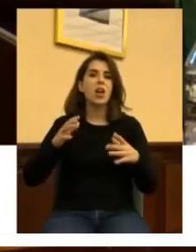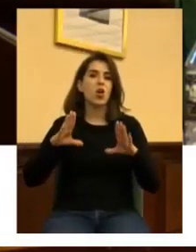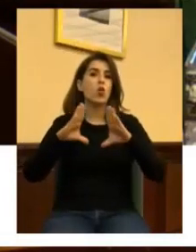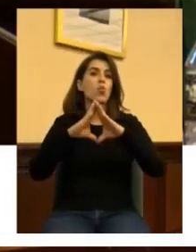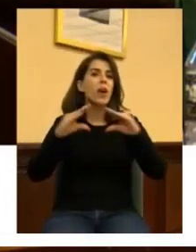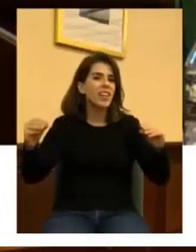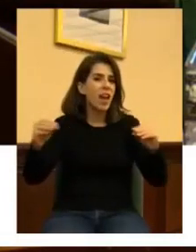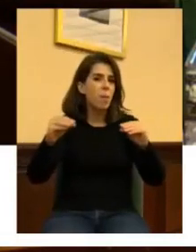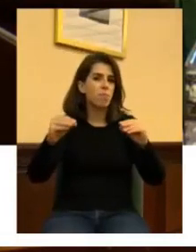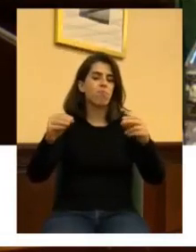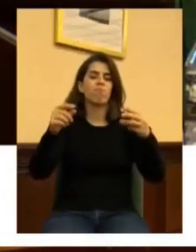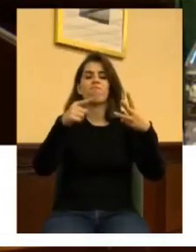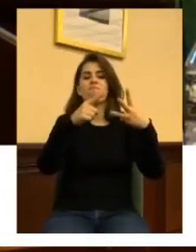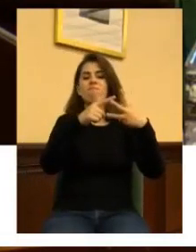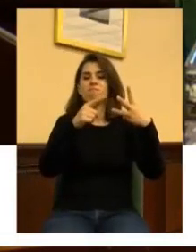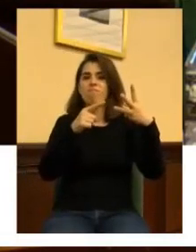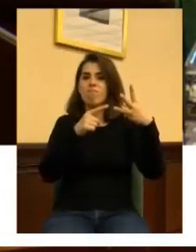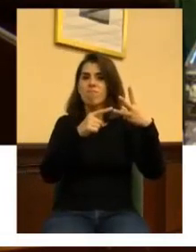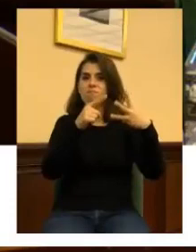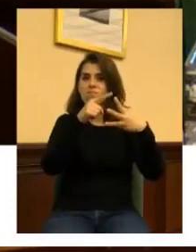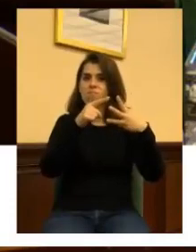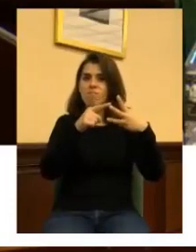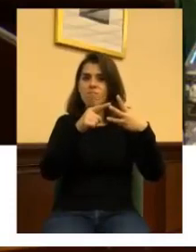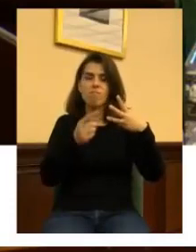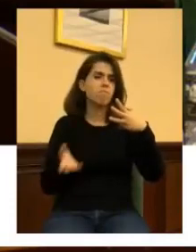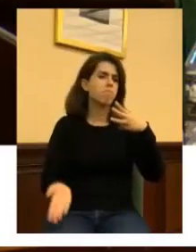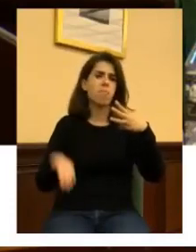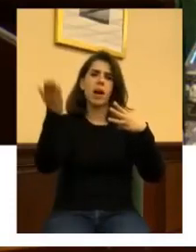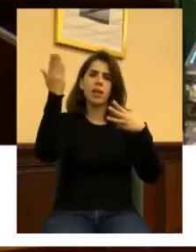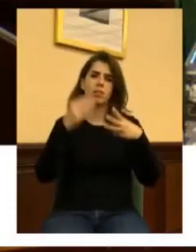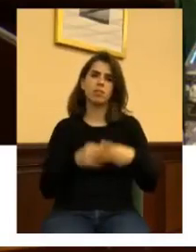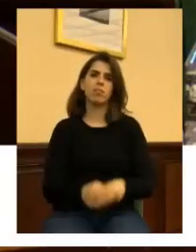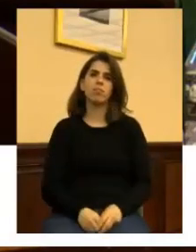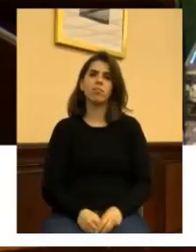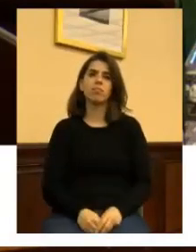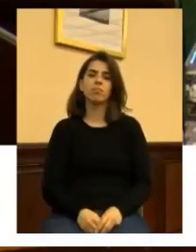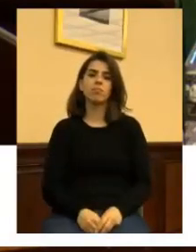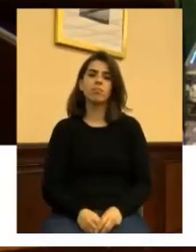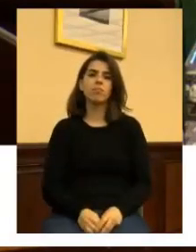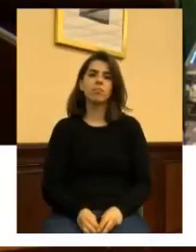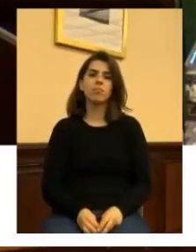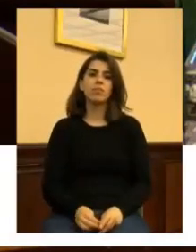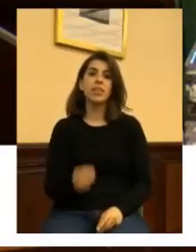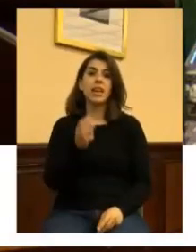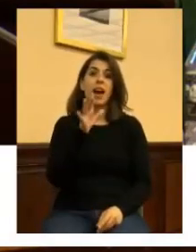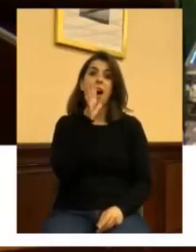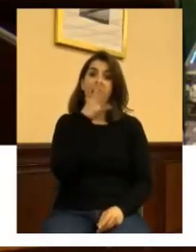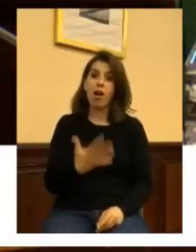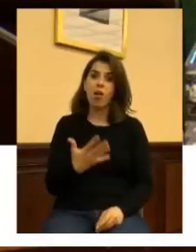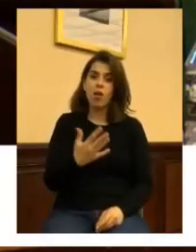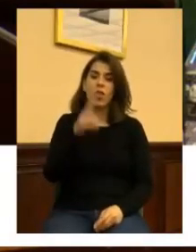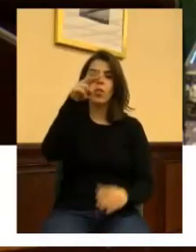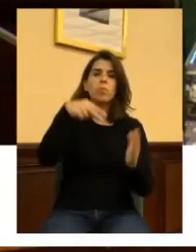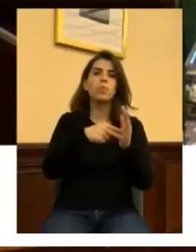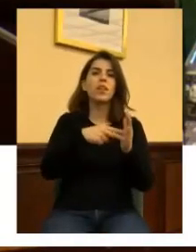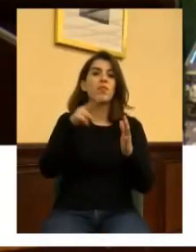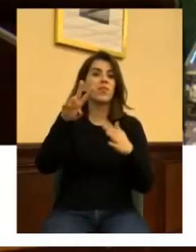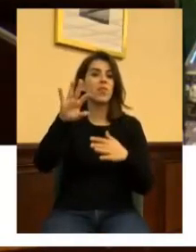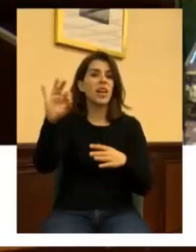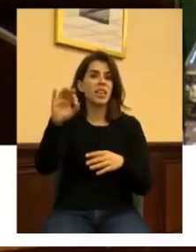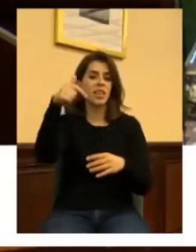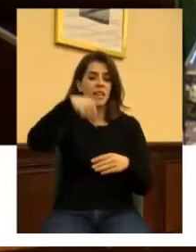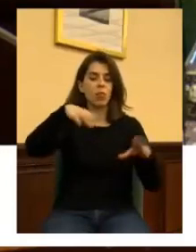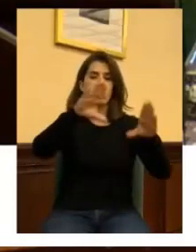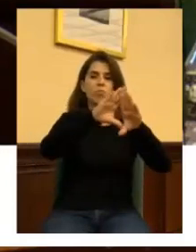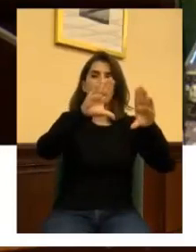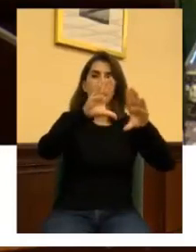países con la mayor tasa de toda la Unión. Si a esto le sumamos que a día de hoy, en 2020, en la Comunidad